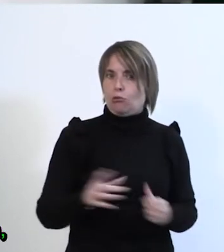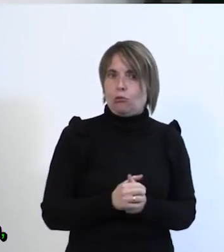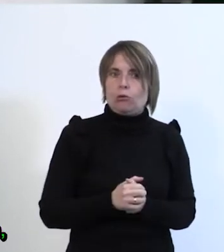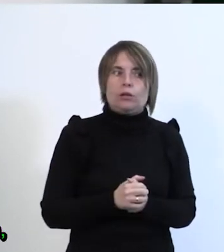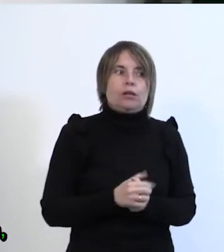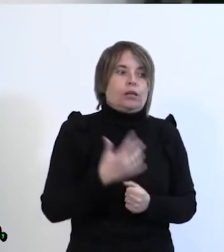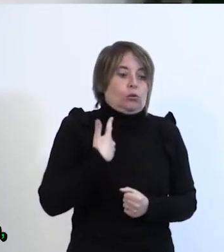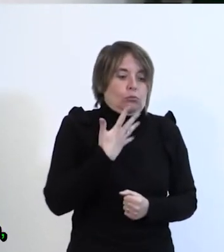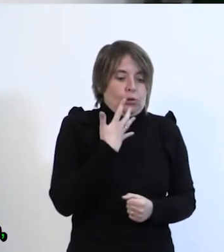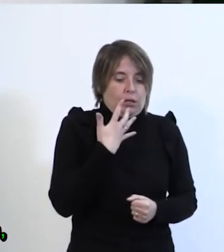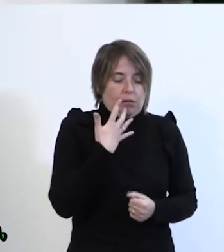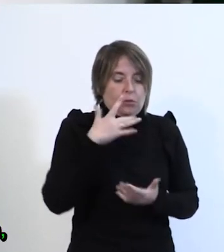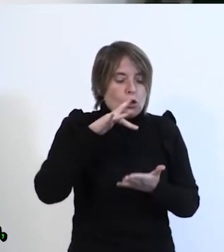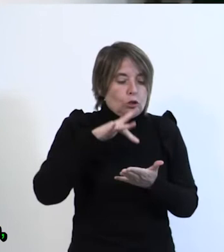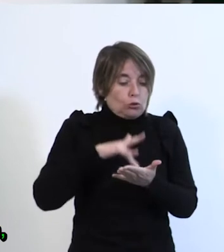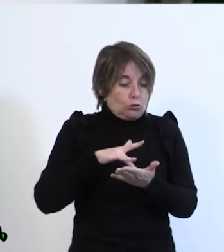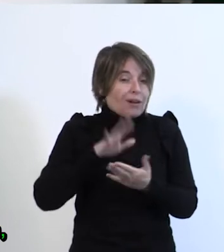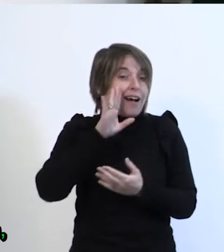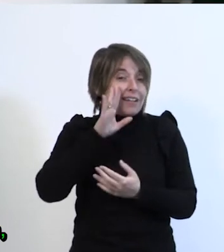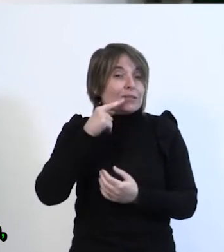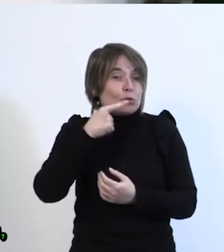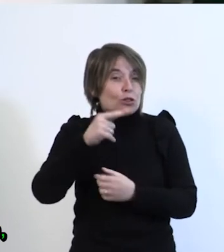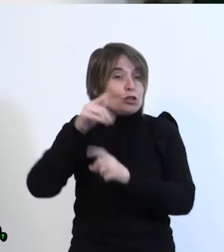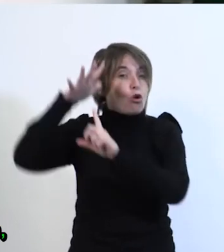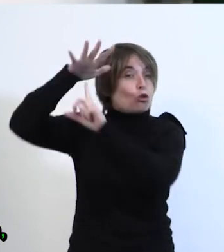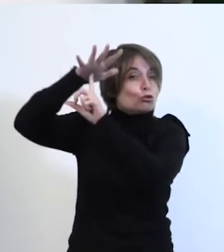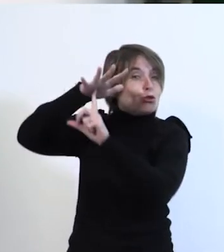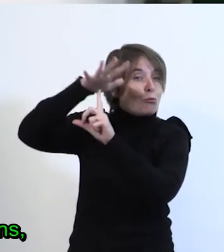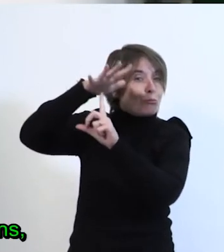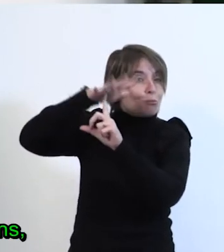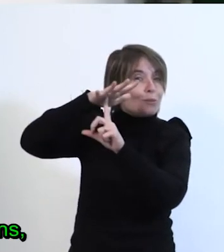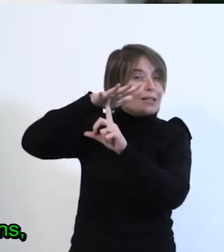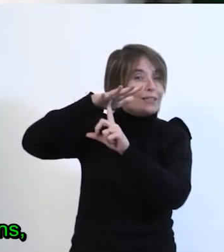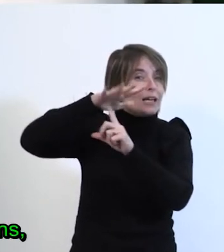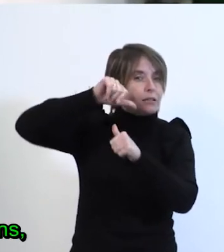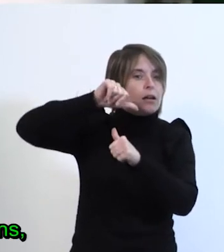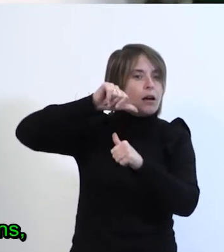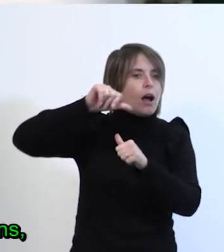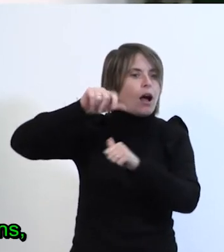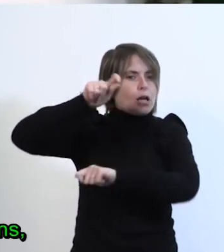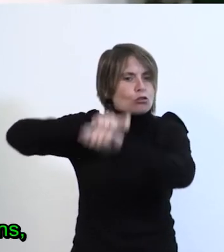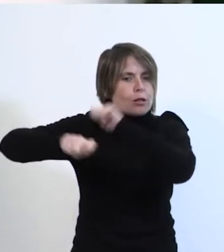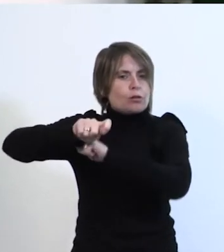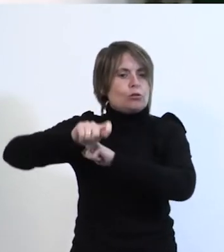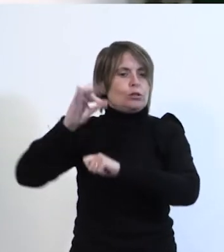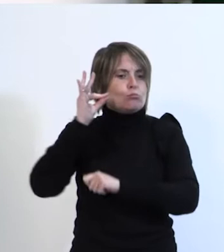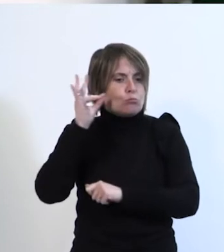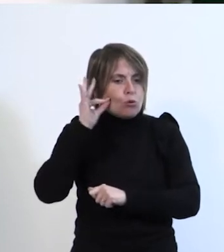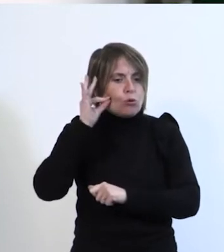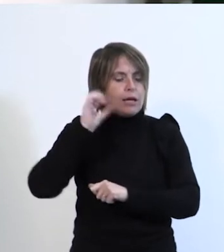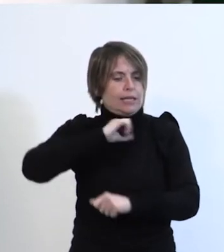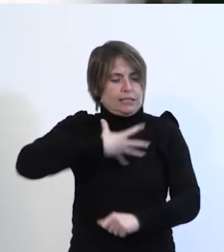Y lo que yo digo, por ejemplo, en la sombría centroamericana hay organizaciones de mujeres trans.